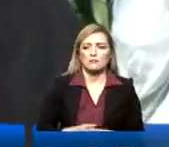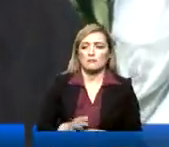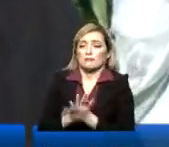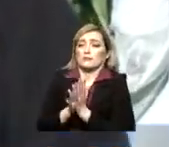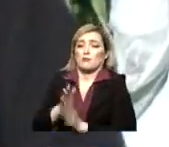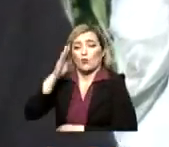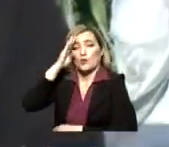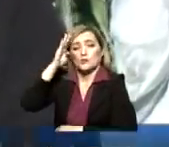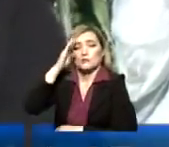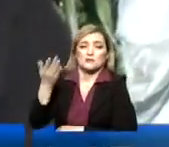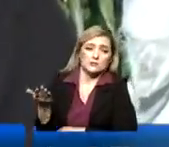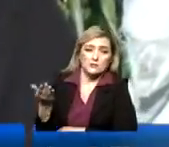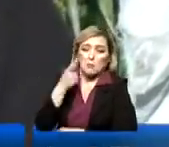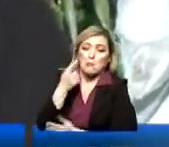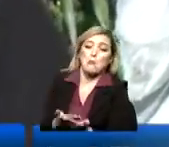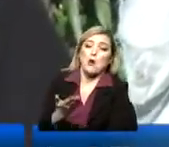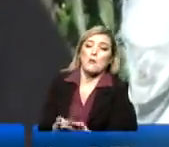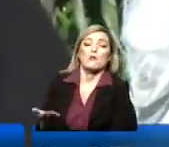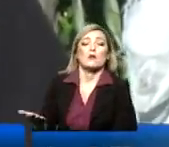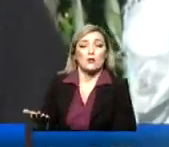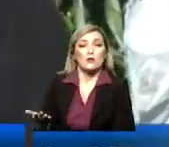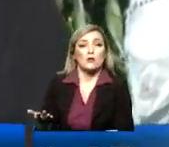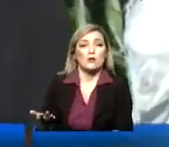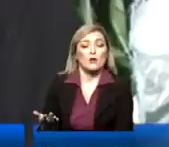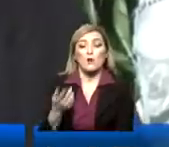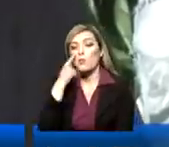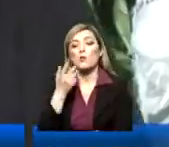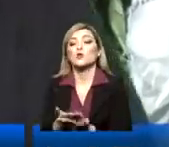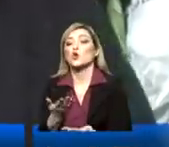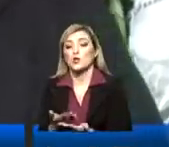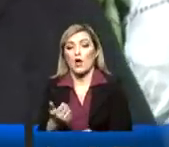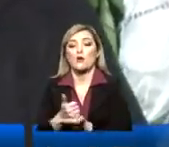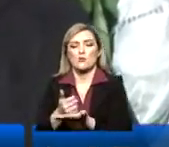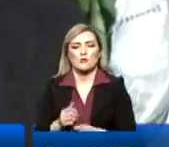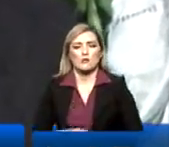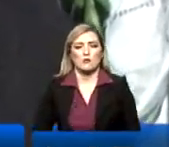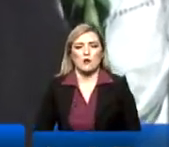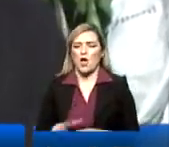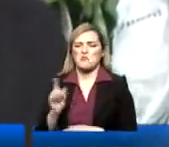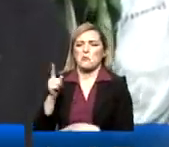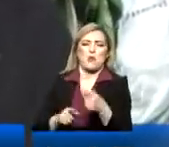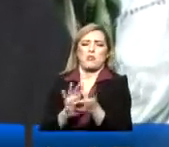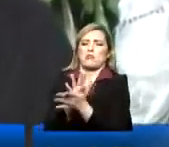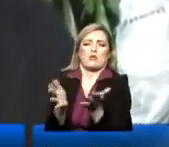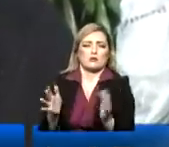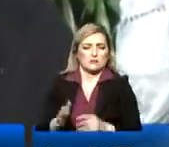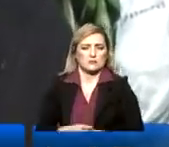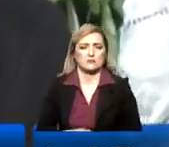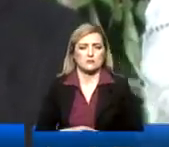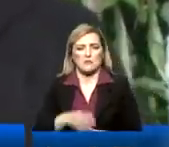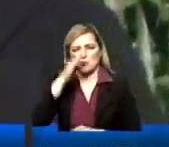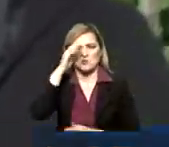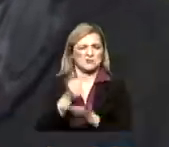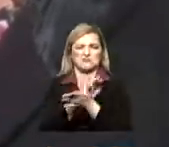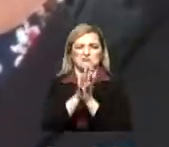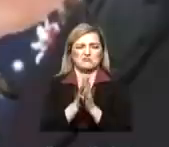dicen que tiene que tener la evidencia para hacer algo. Si no, no hay como nada. Nada, no se puede hacer nada, ¿verdad?, con la